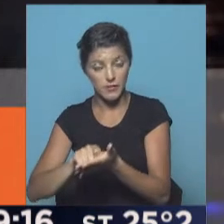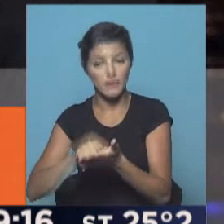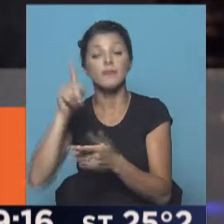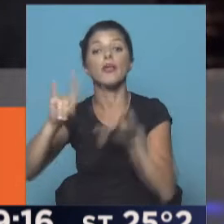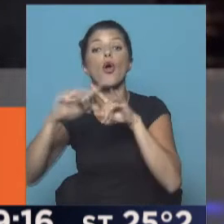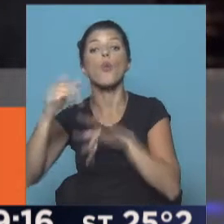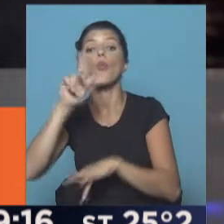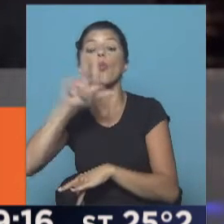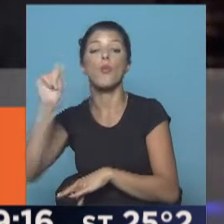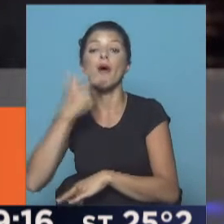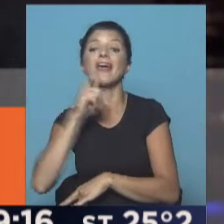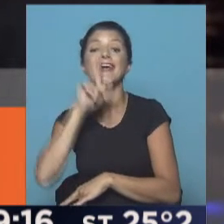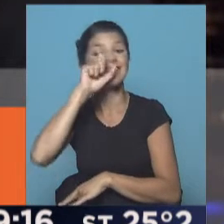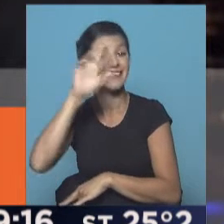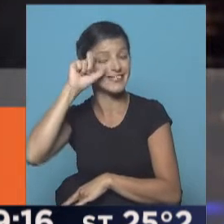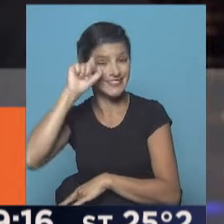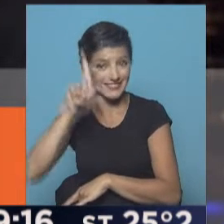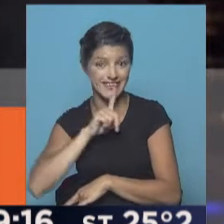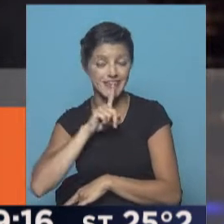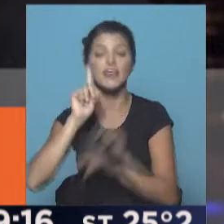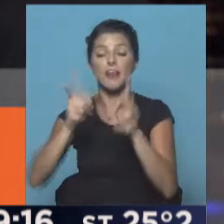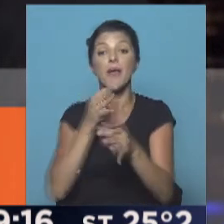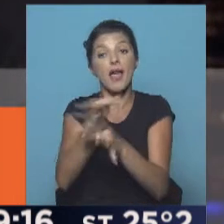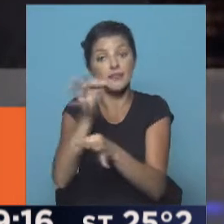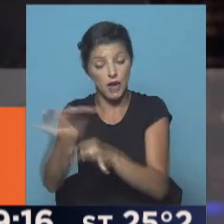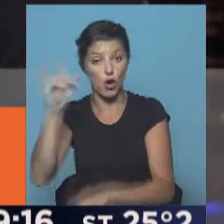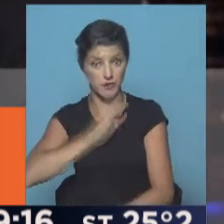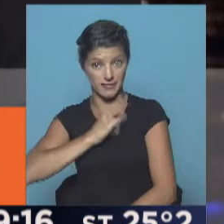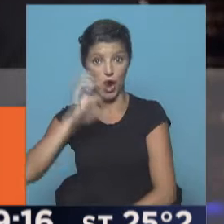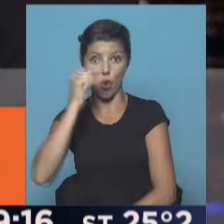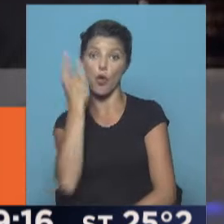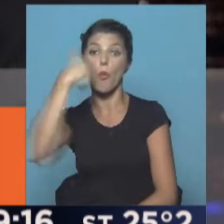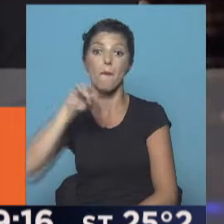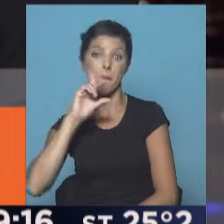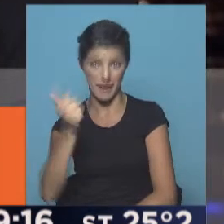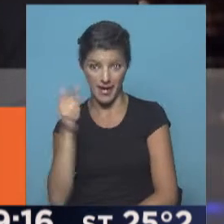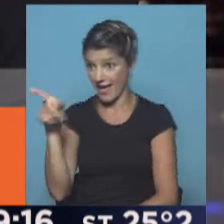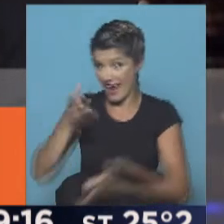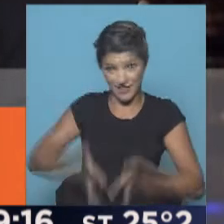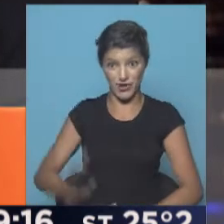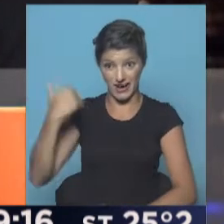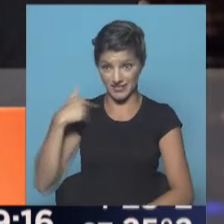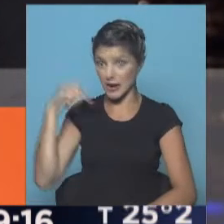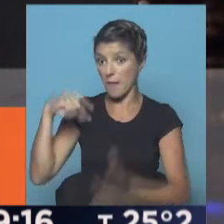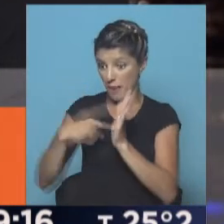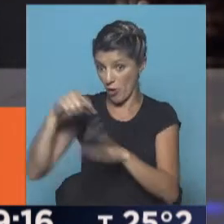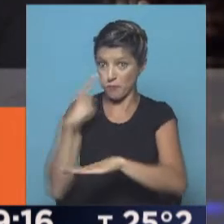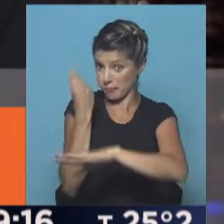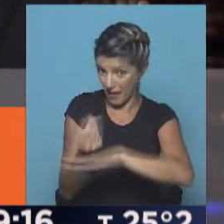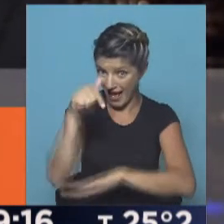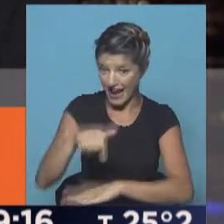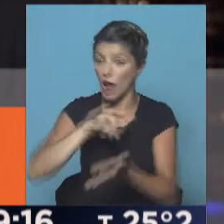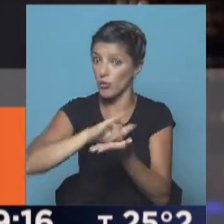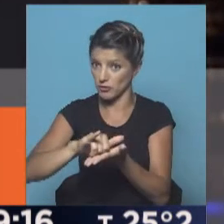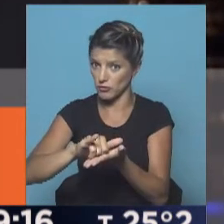clases en la Universidad de Columbia desde hace años. Es argentino, reside aquí en Nueva York, y la primera pregunta, Claudio, es: ¿hay